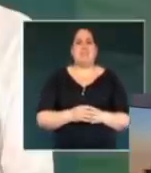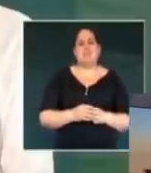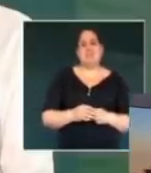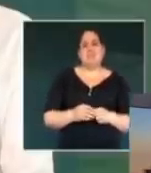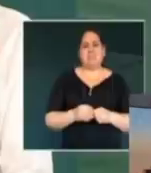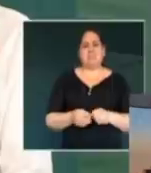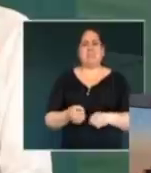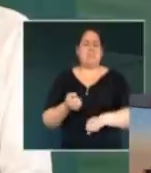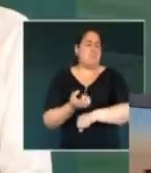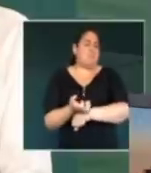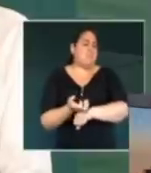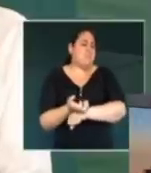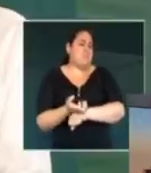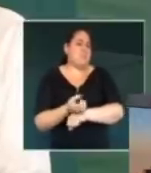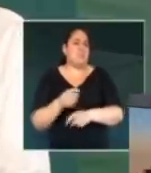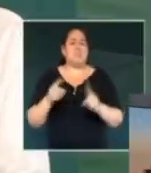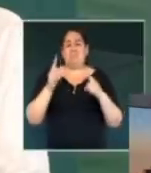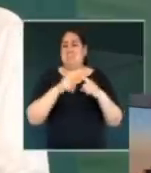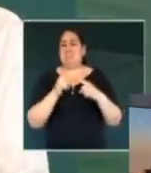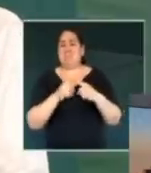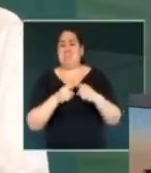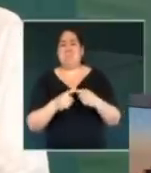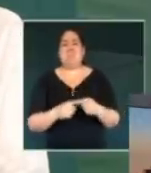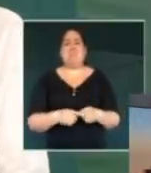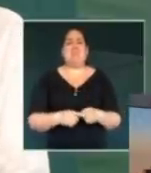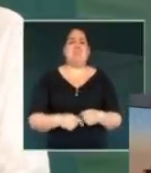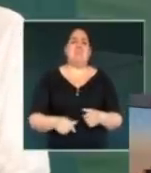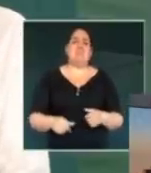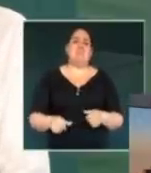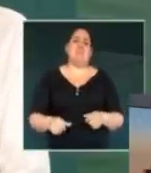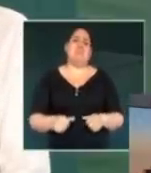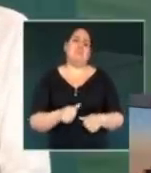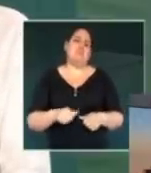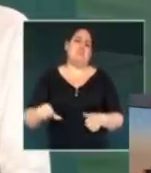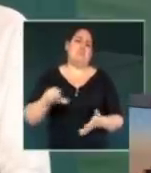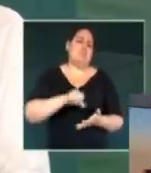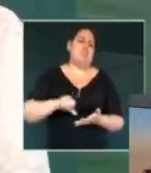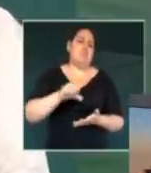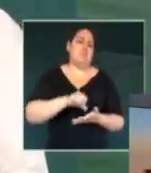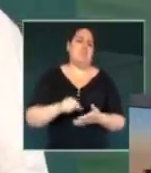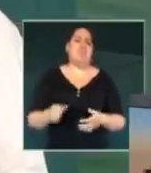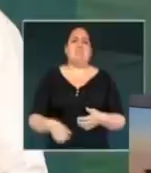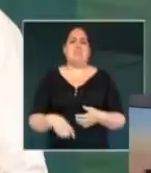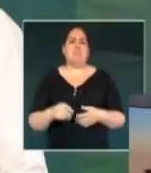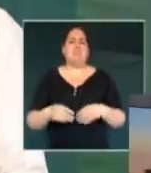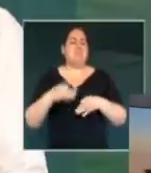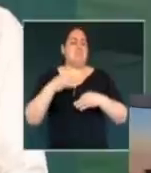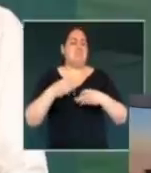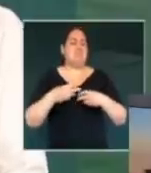lugar en obesidad en el mundo, y México